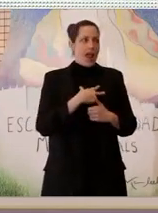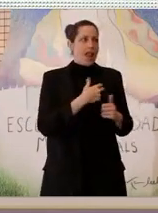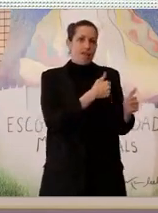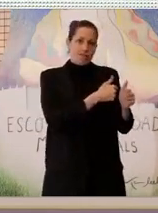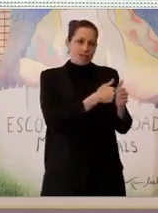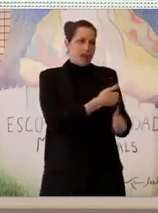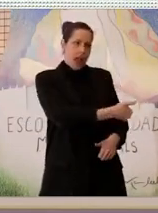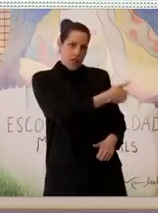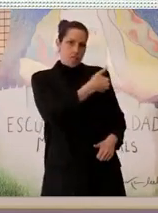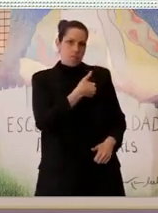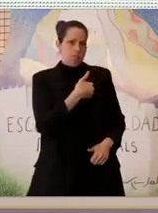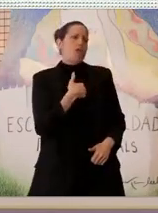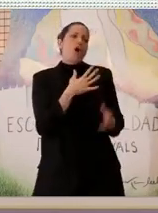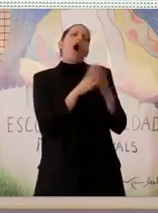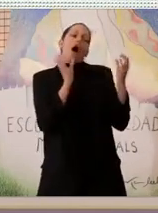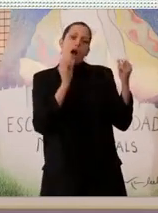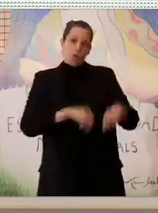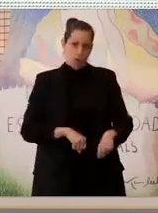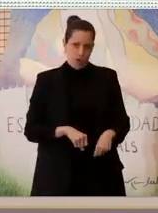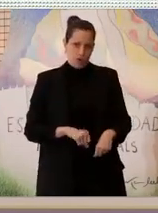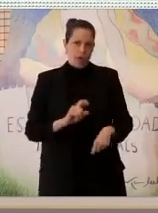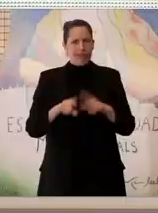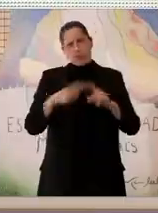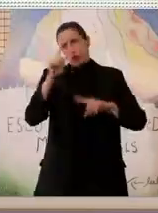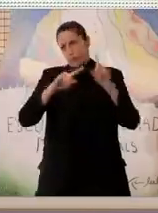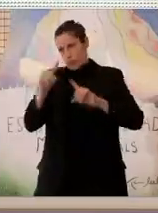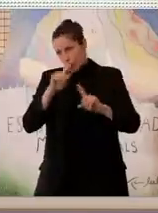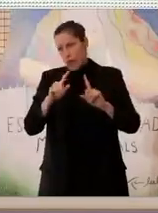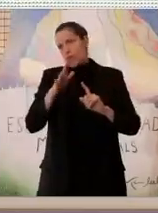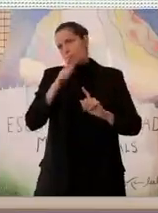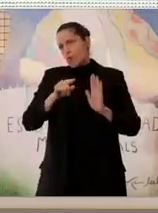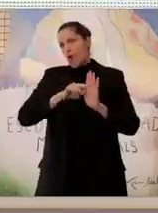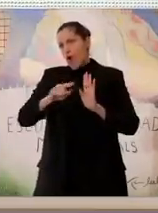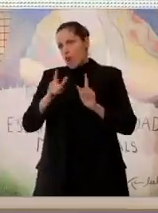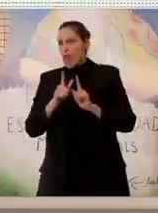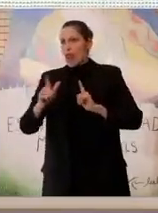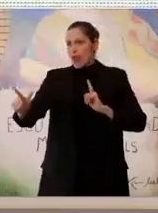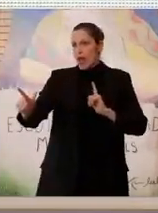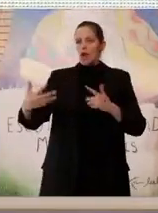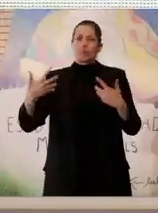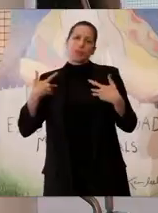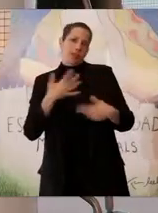he acordado, con todos los problemas que luego lleva a dictar una orden de alejamiento que la víctima no quiere. Porque esa ya